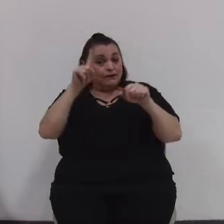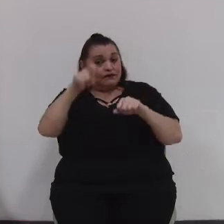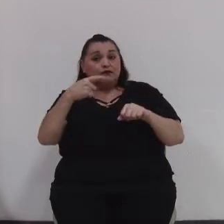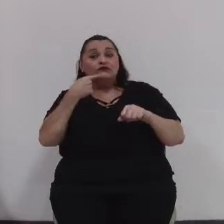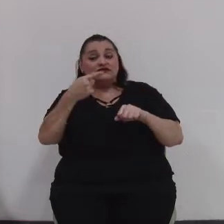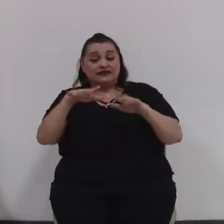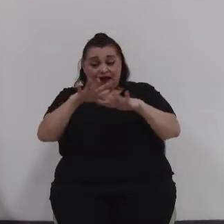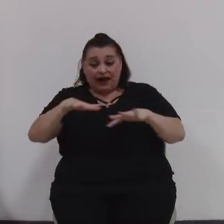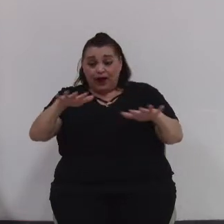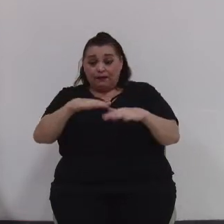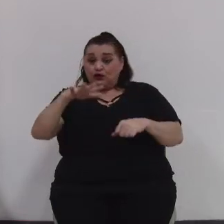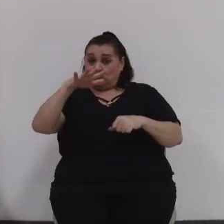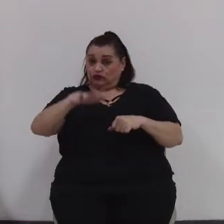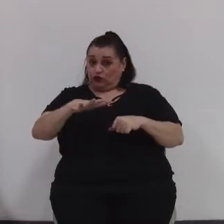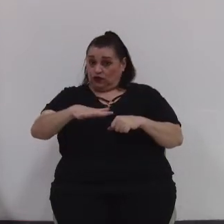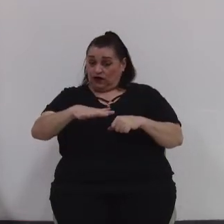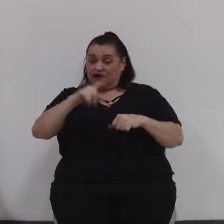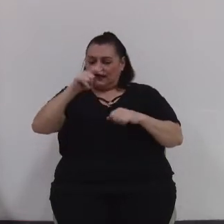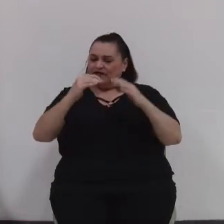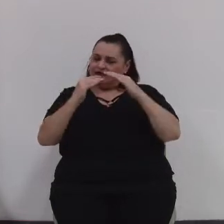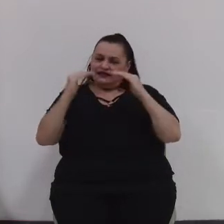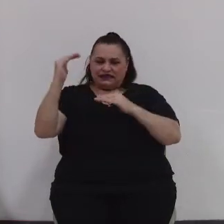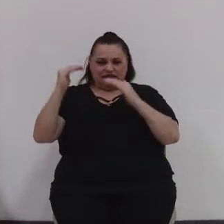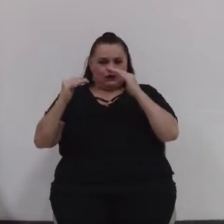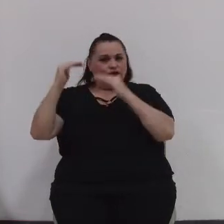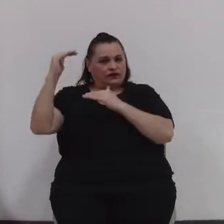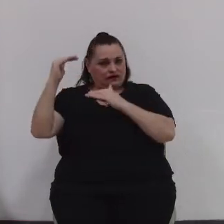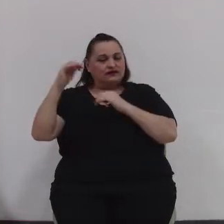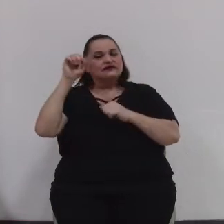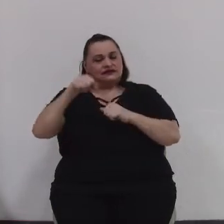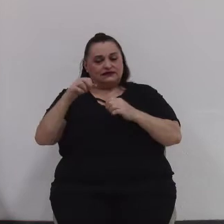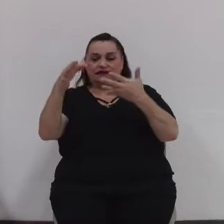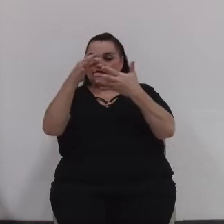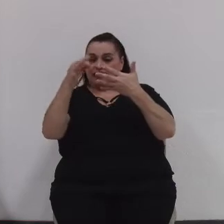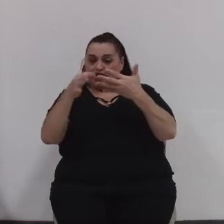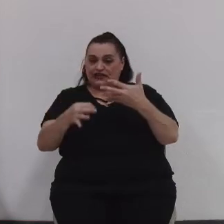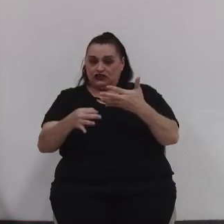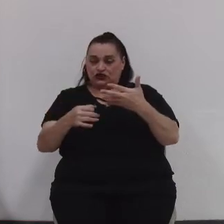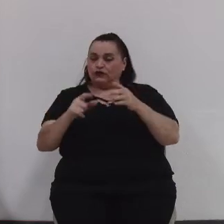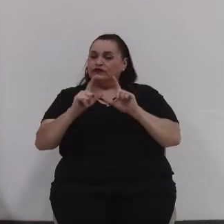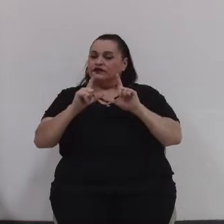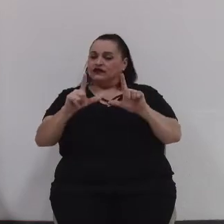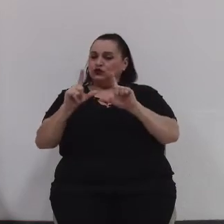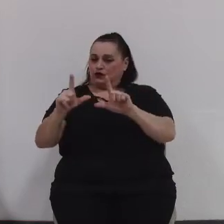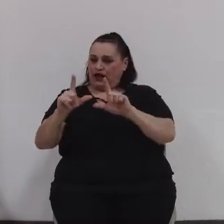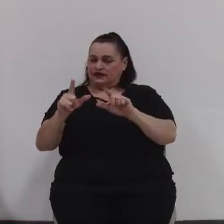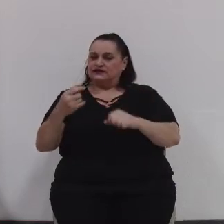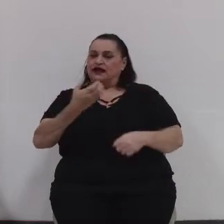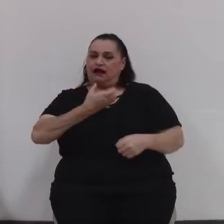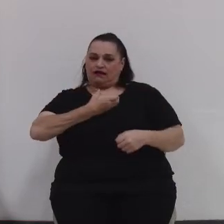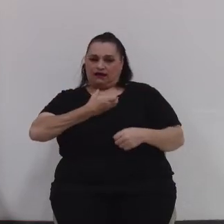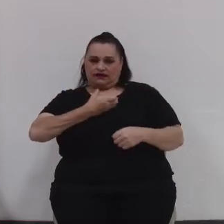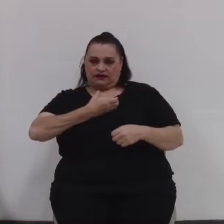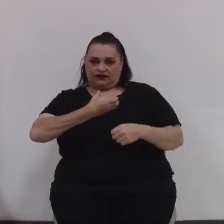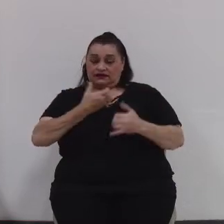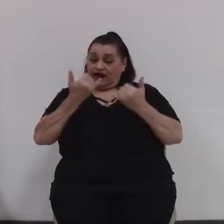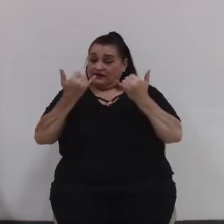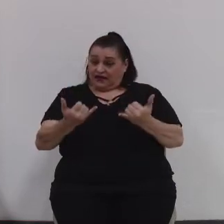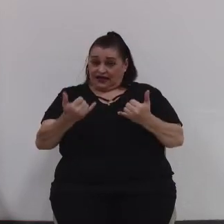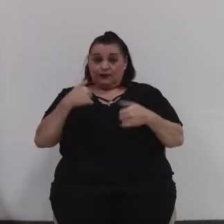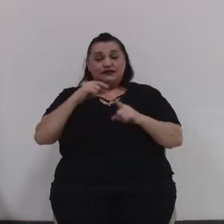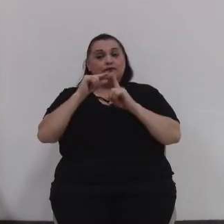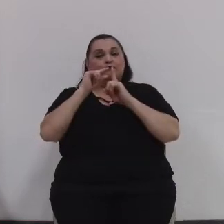ámbito local persisten profundas desigualdades en la elección de las titulares de las alcaldías. Hasta aquí mis